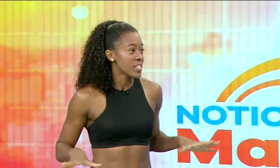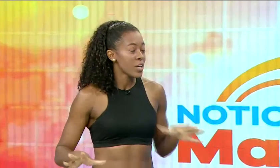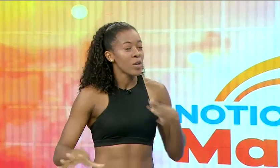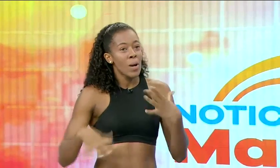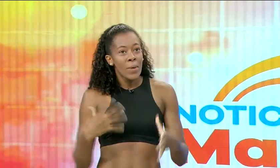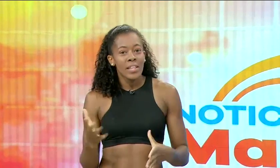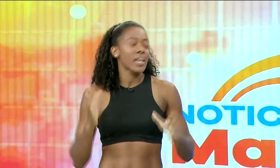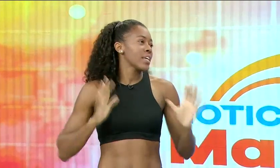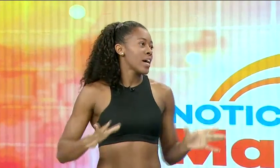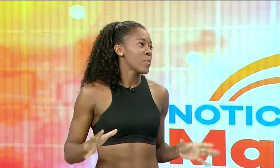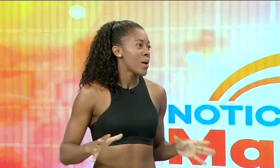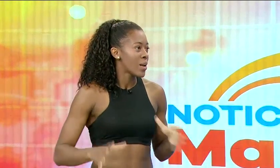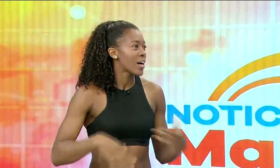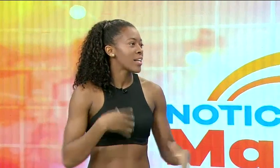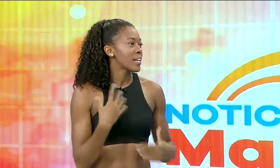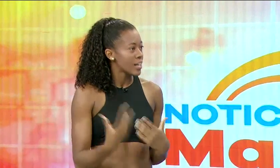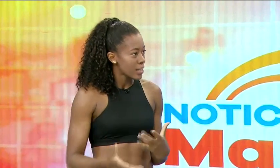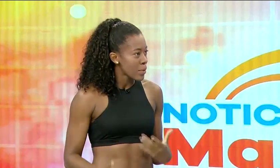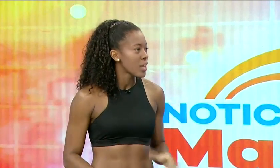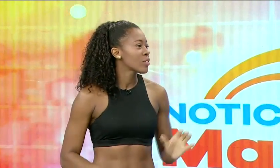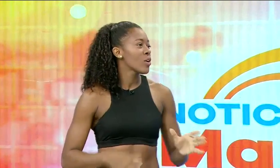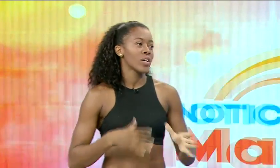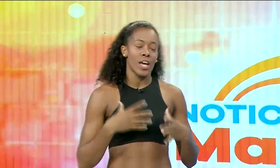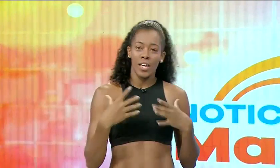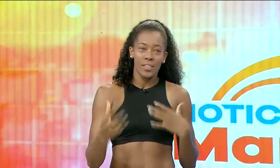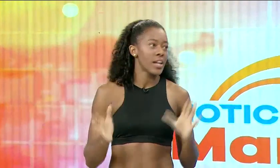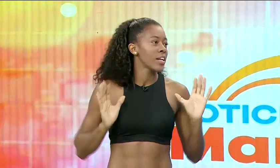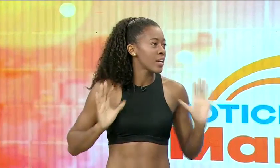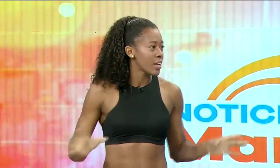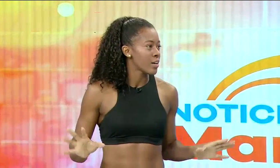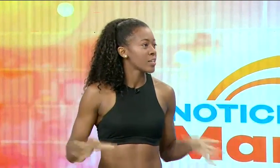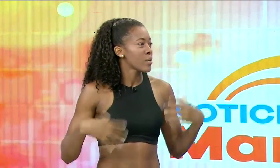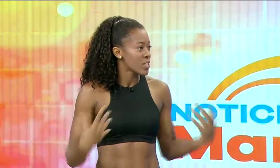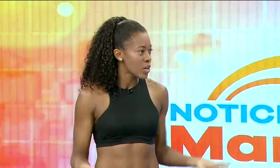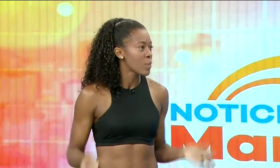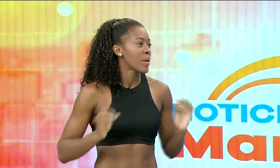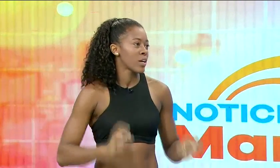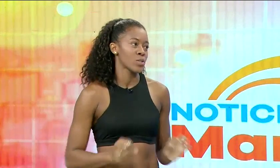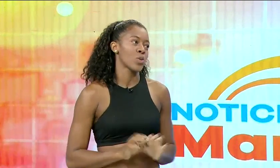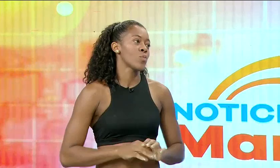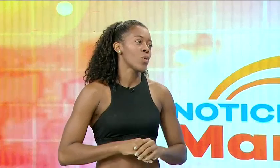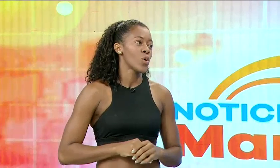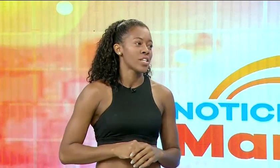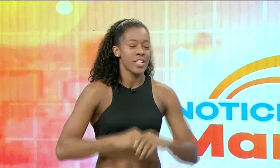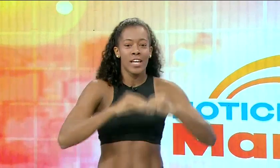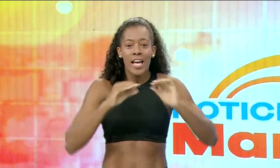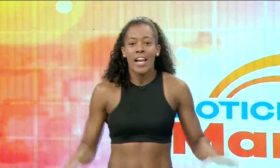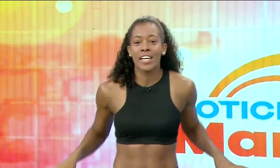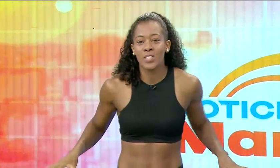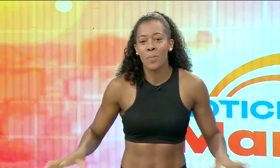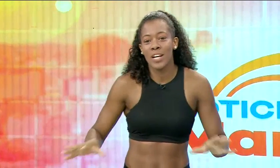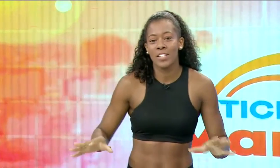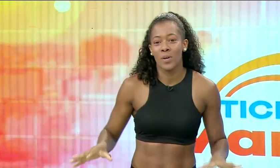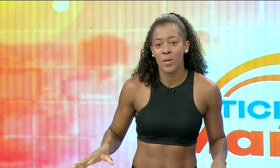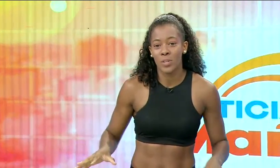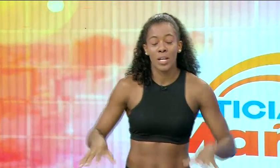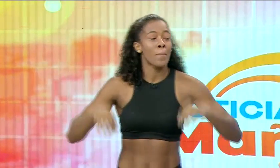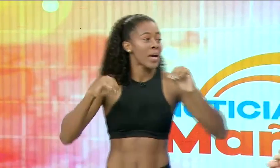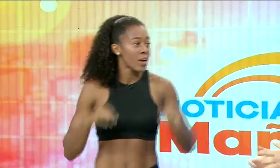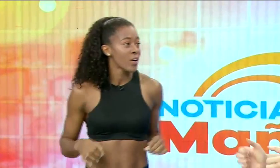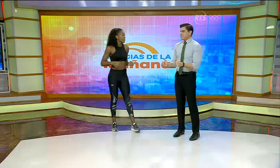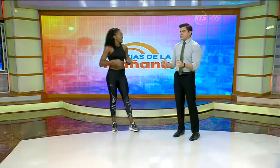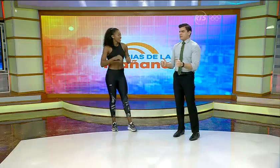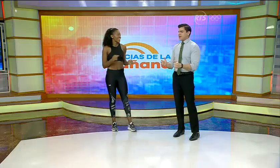saben, normalmente ya hemos hablado acá del calentamiento, que hay que entrar en activación para que nuestros músculos estén listos para esta nueva rutina. Ahí,